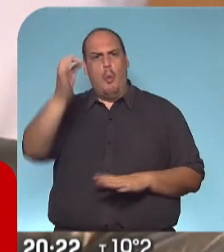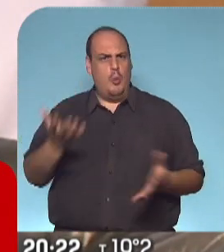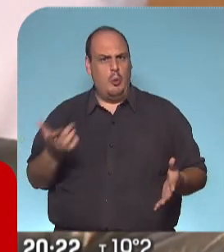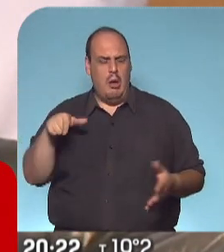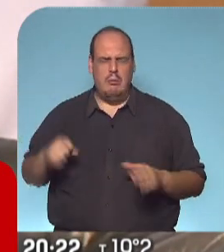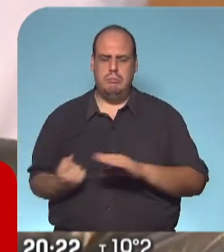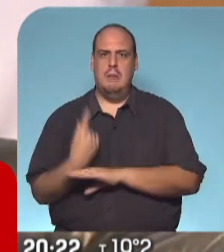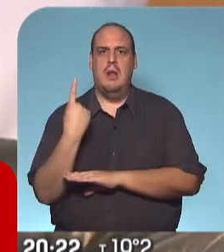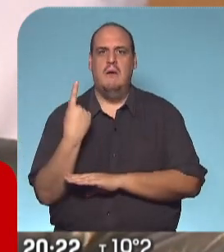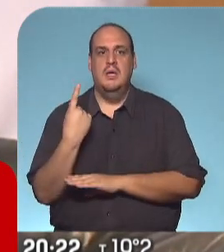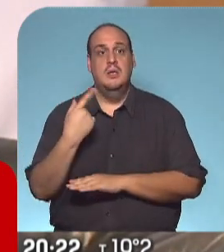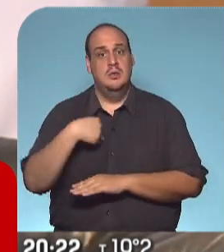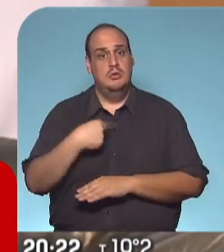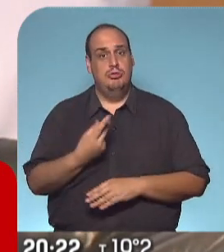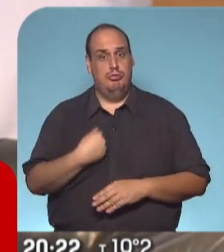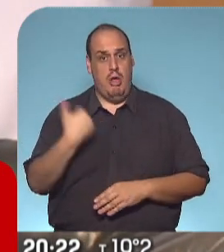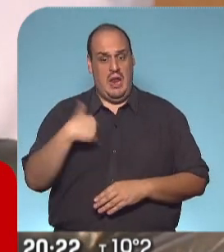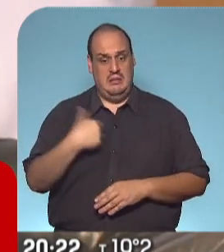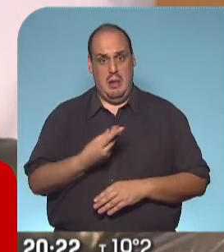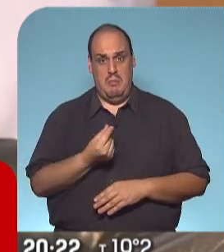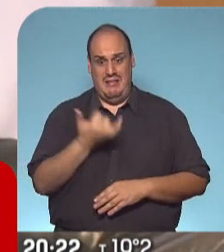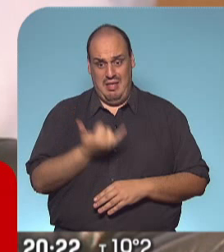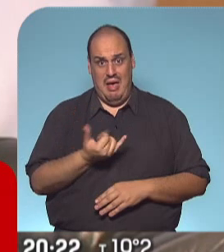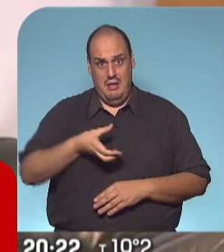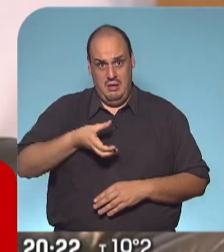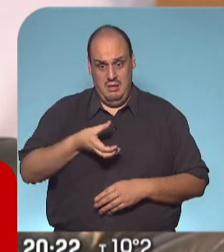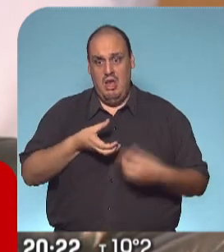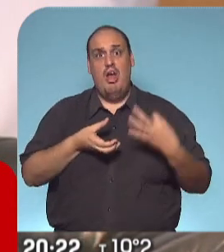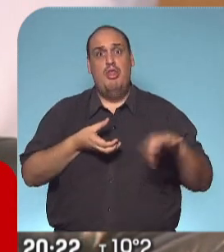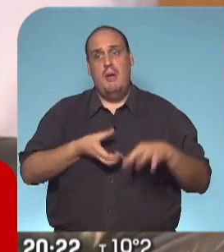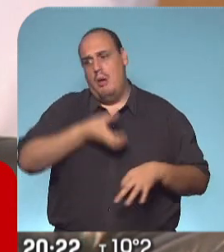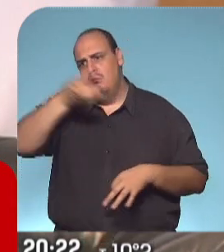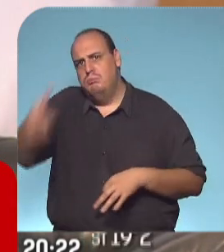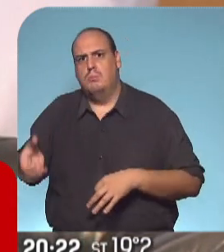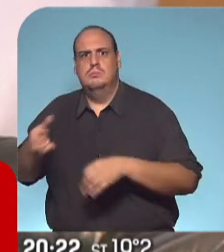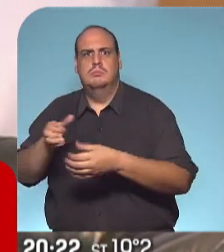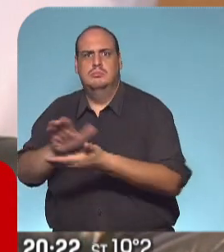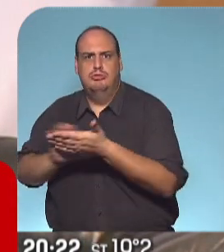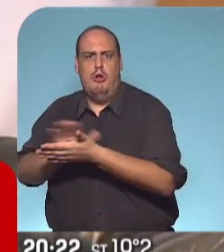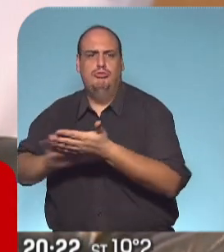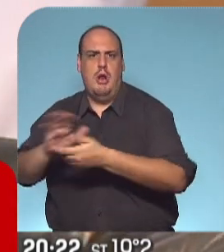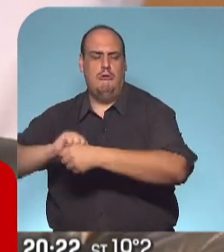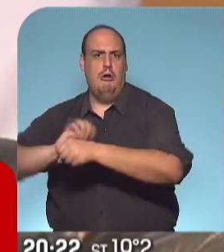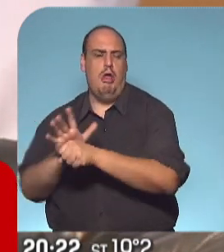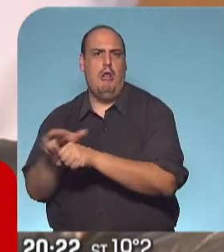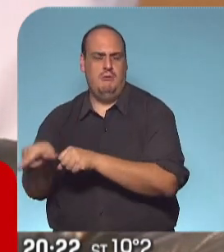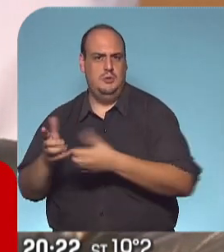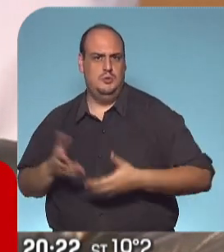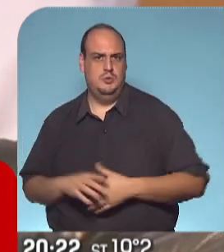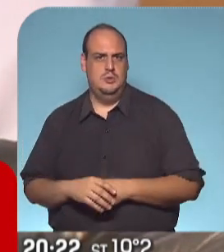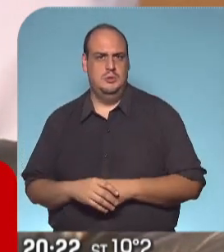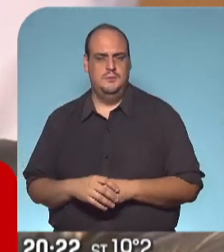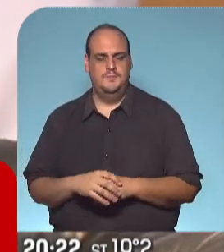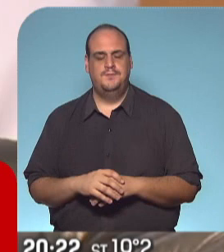necesitamos destinar todos los recursos con los que contamos ahora para lidiar con esta situación tan compleja que